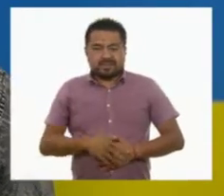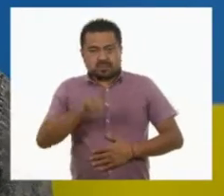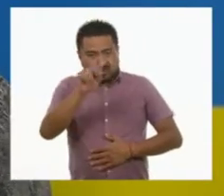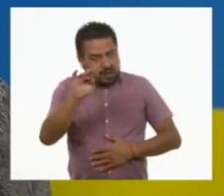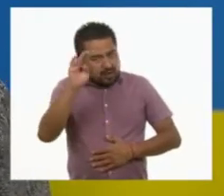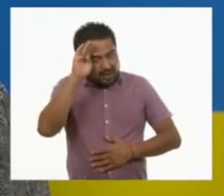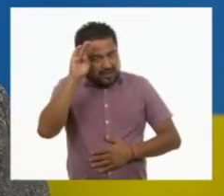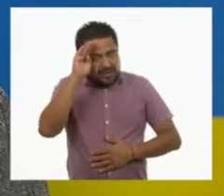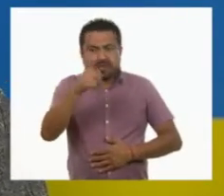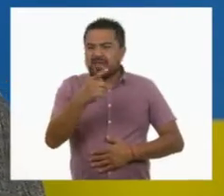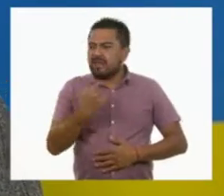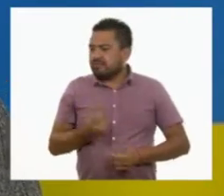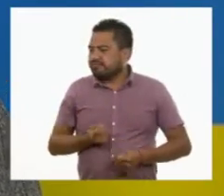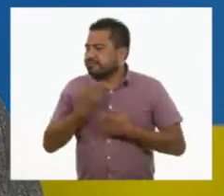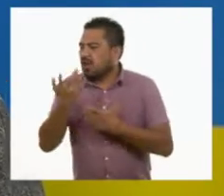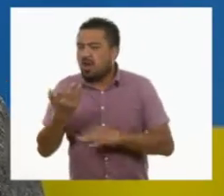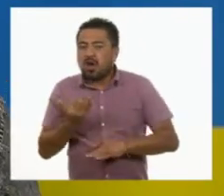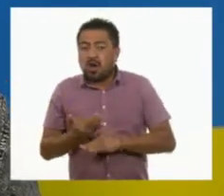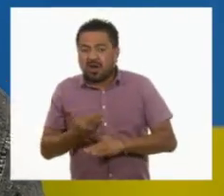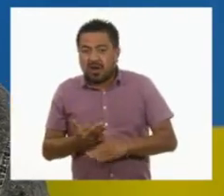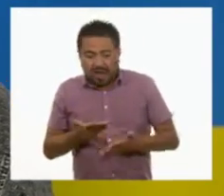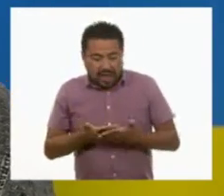lo pienses! ¡Dilo ahora!